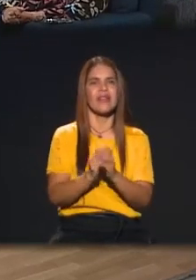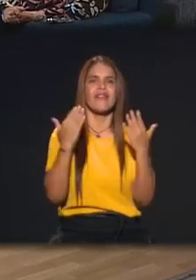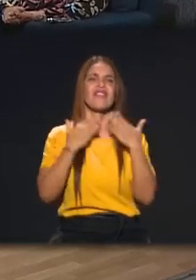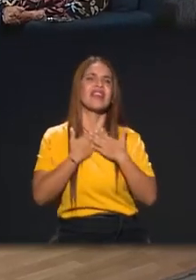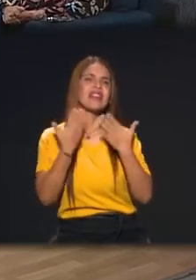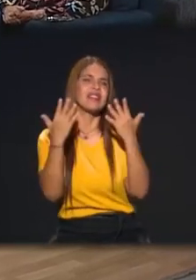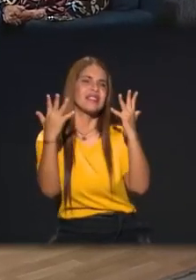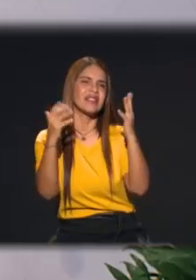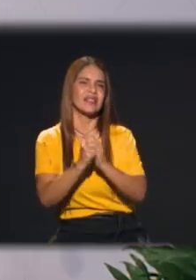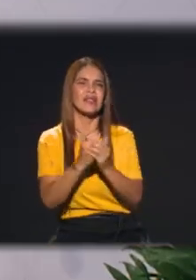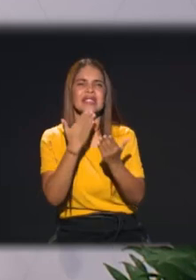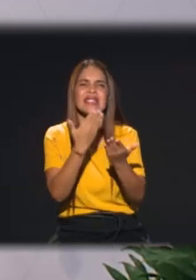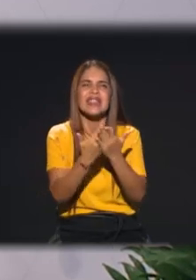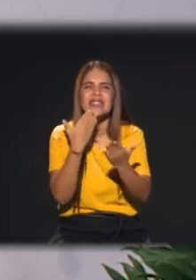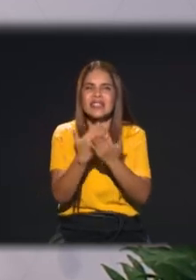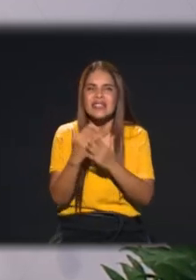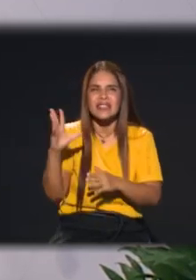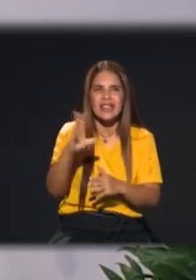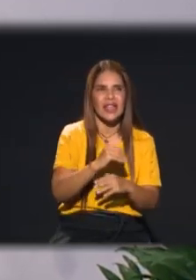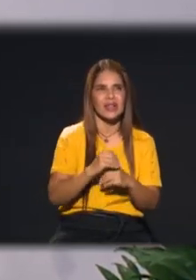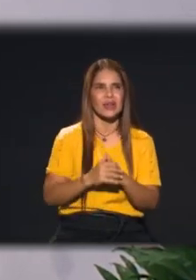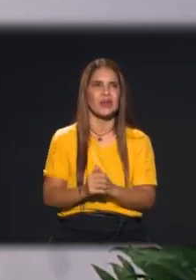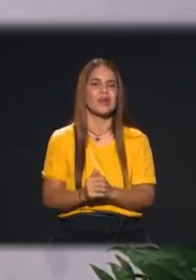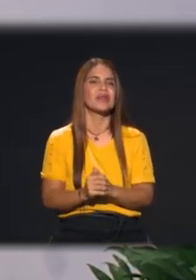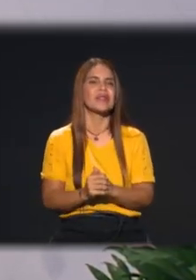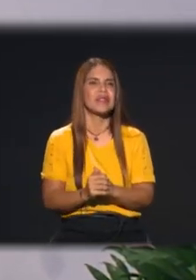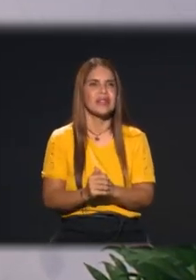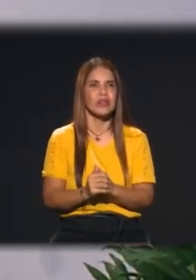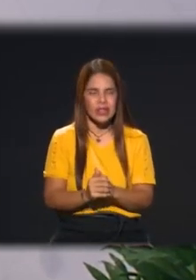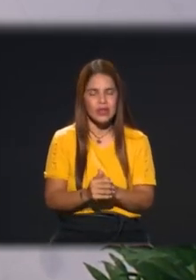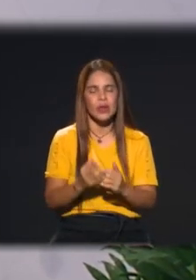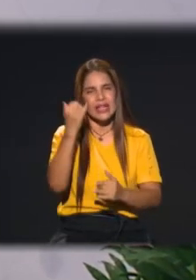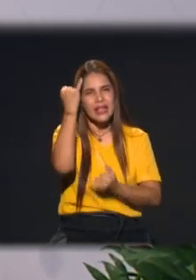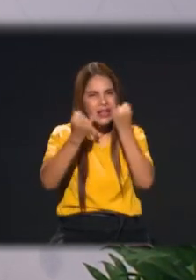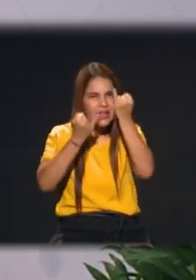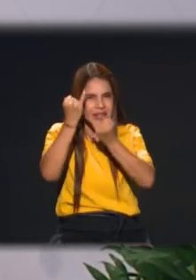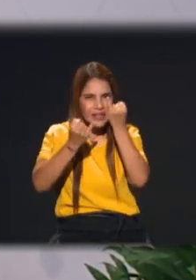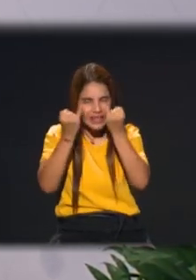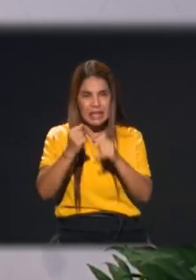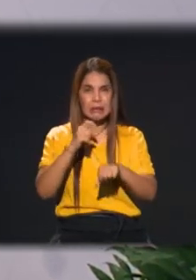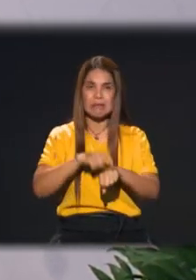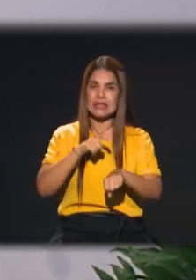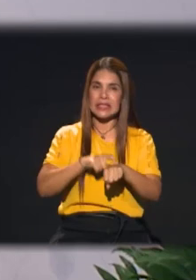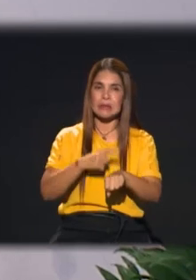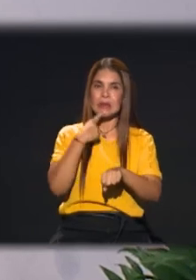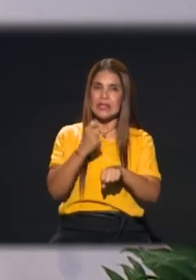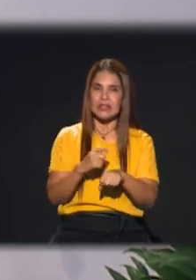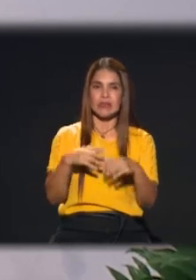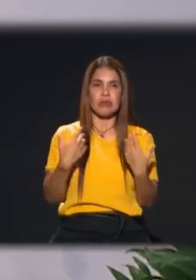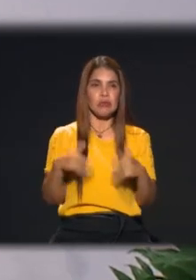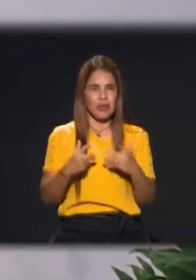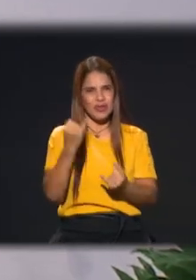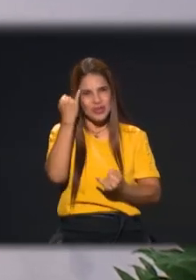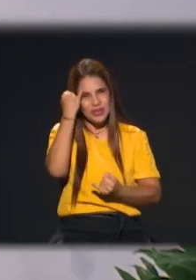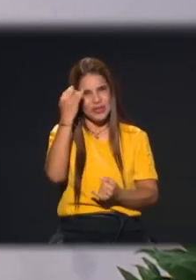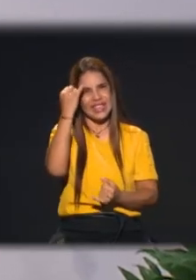felicitaciones, qué rico, gracias, gracias, gratitud, y sabemos que en este momento ustedes están reinventando también con este momento que estamos pasando y que estamos viviendo,